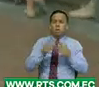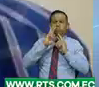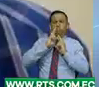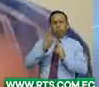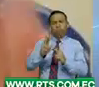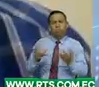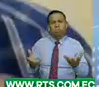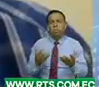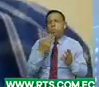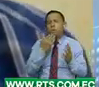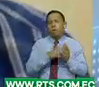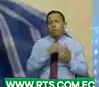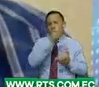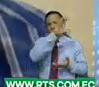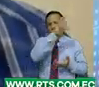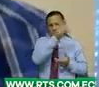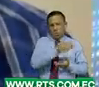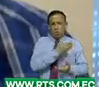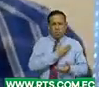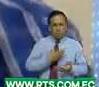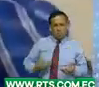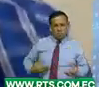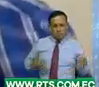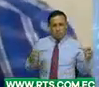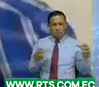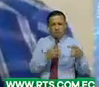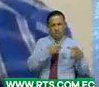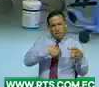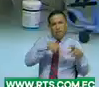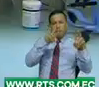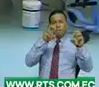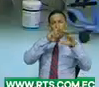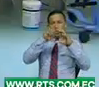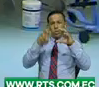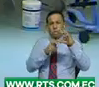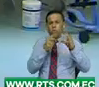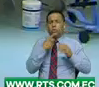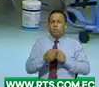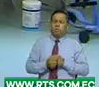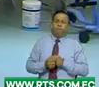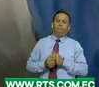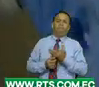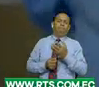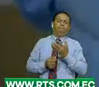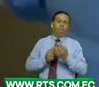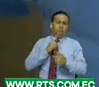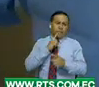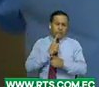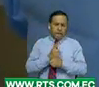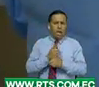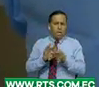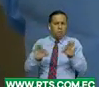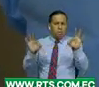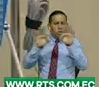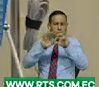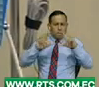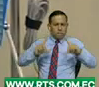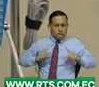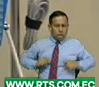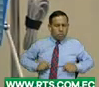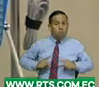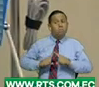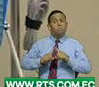1990 de la federación de cámaras de turismo de ecuador sostiene que si la salud debe primar sobre todo pero que